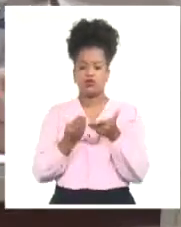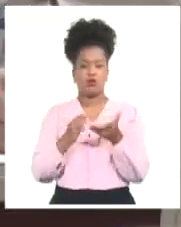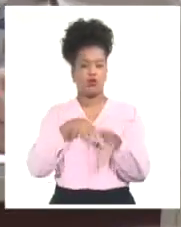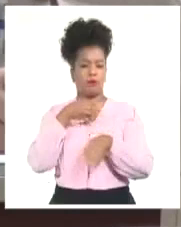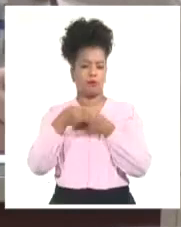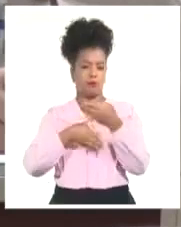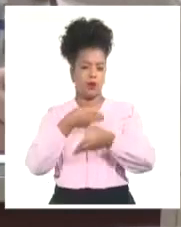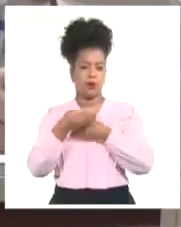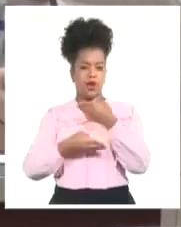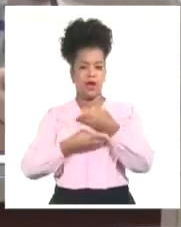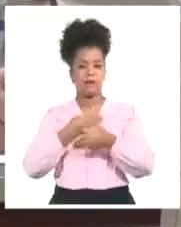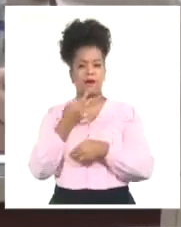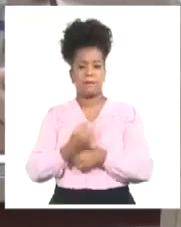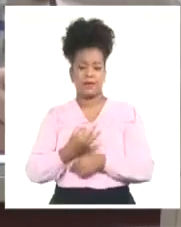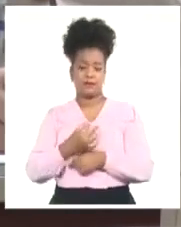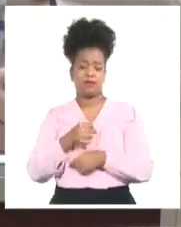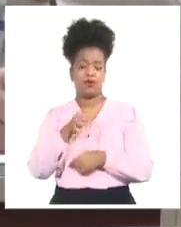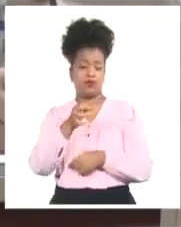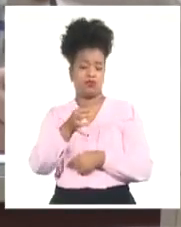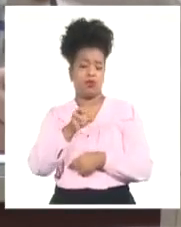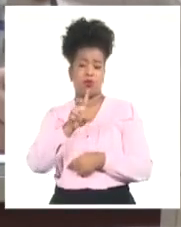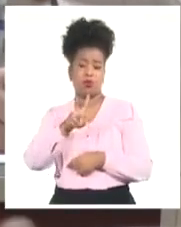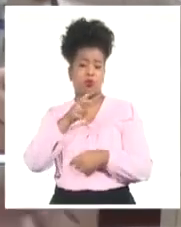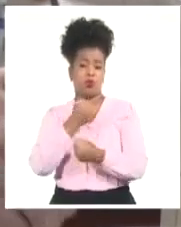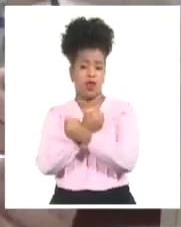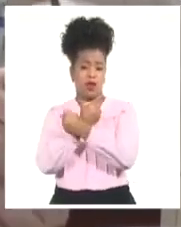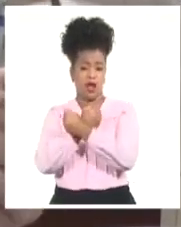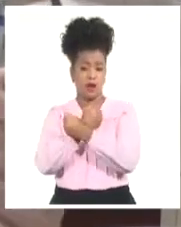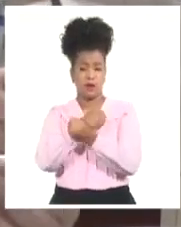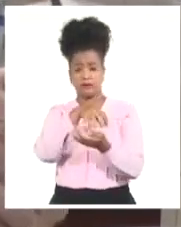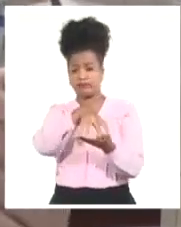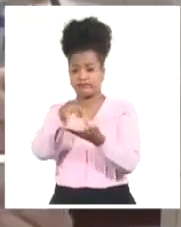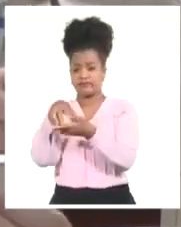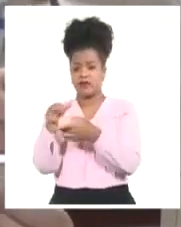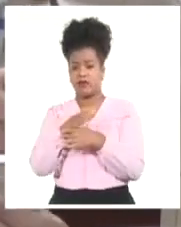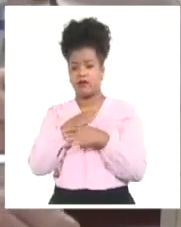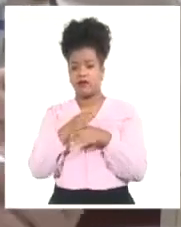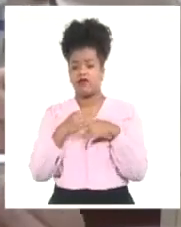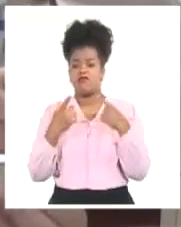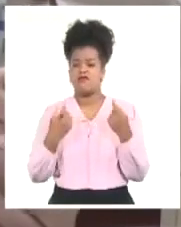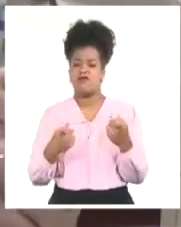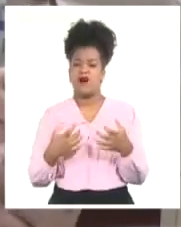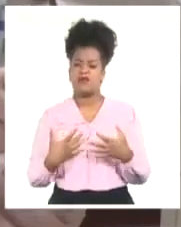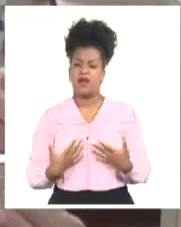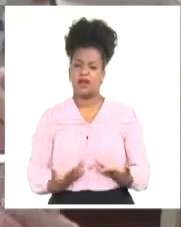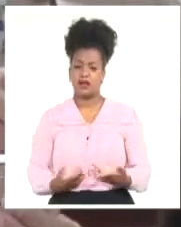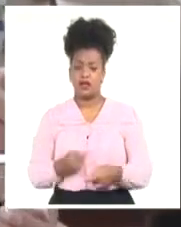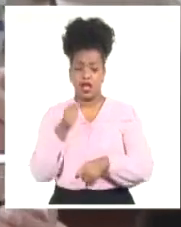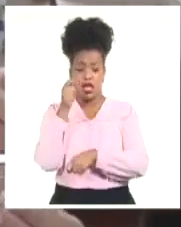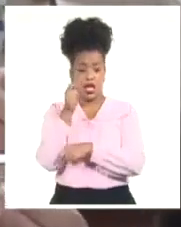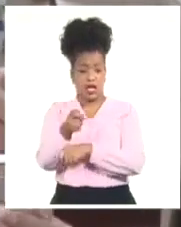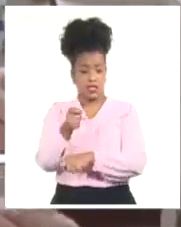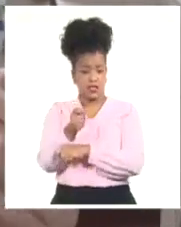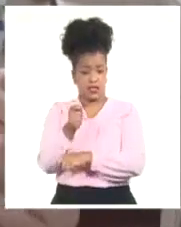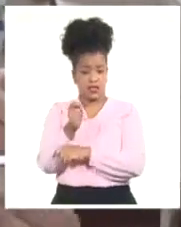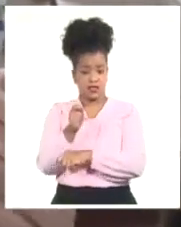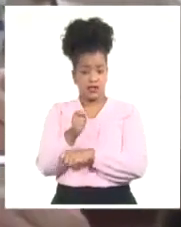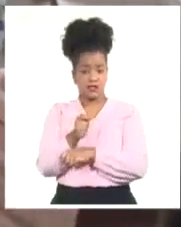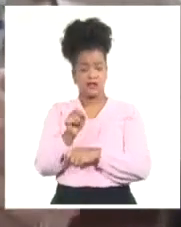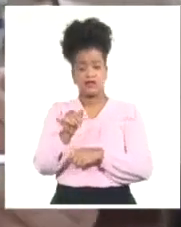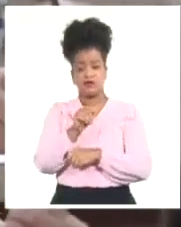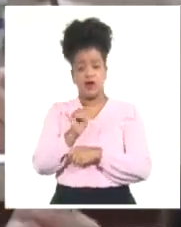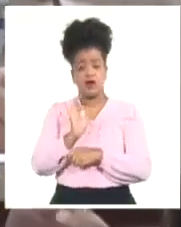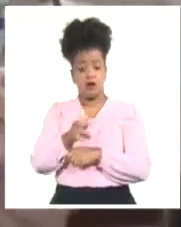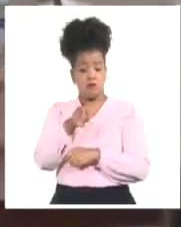problemáticas que tienen estas comunidades vulnerables. Pero nos toca también enseñar a estas comunidades a que